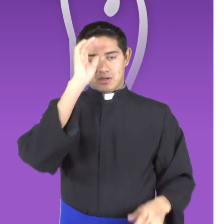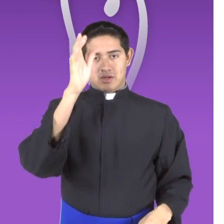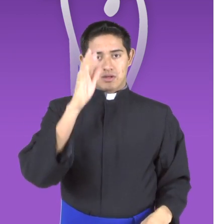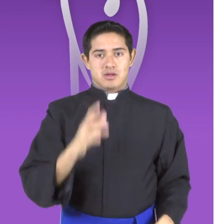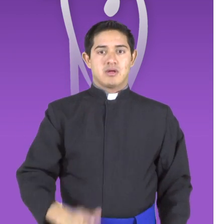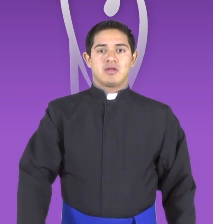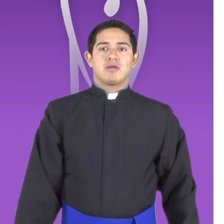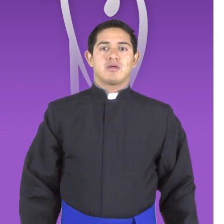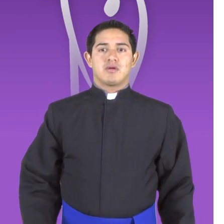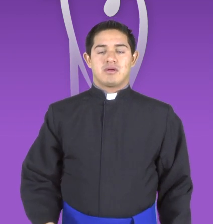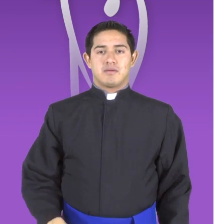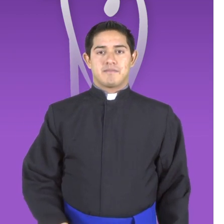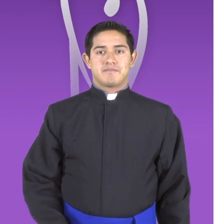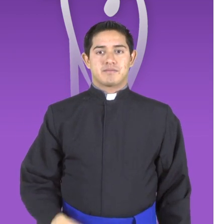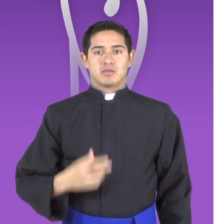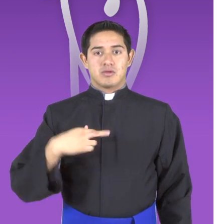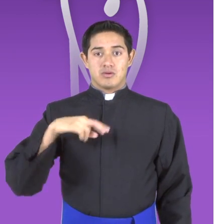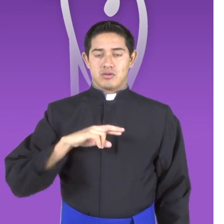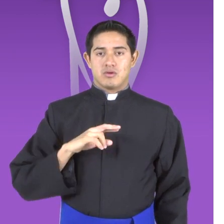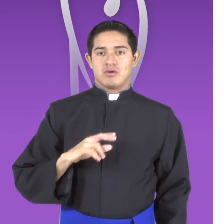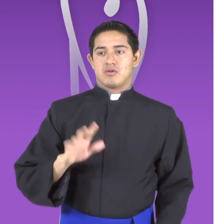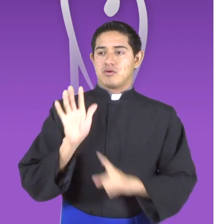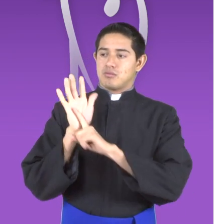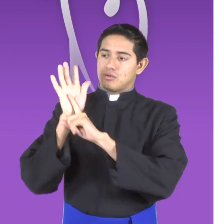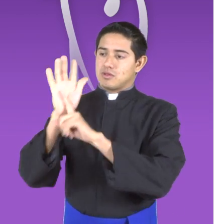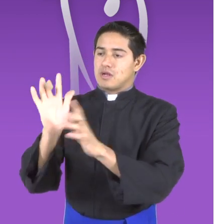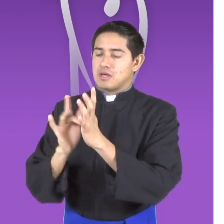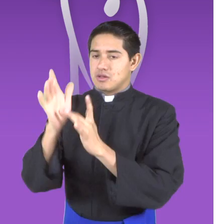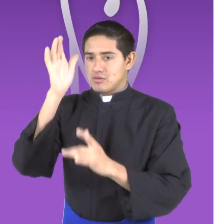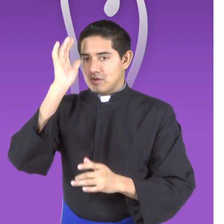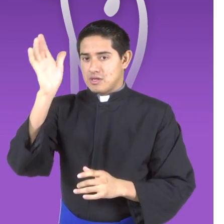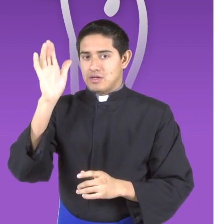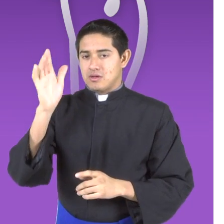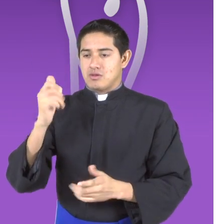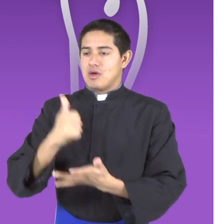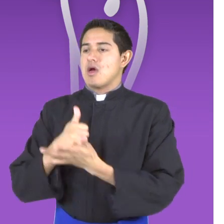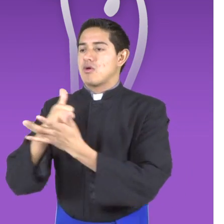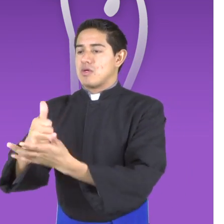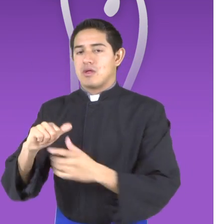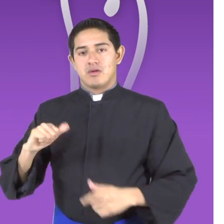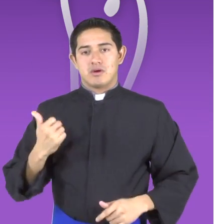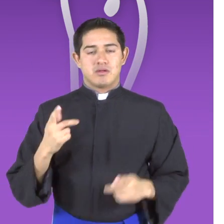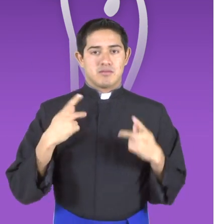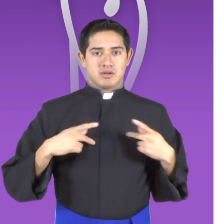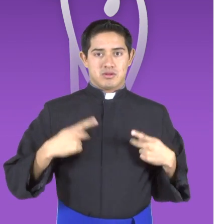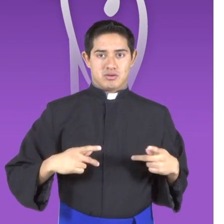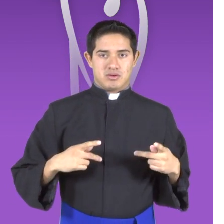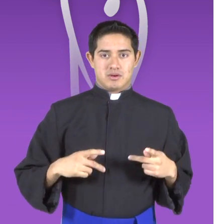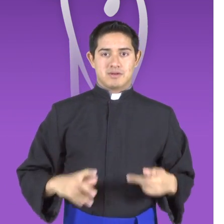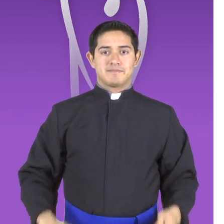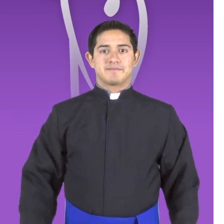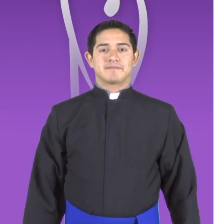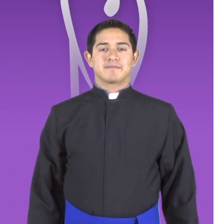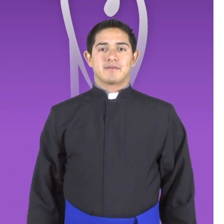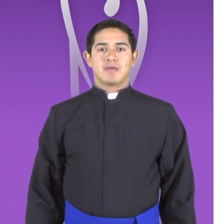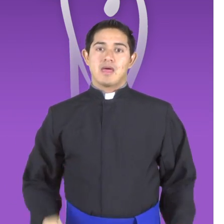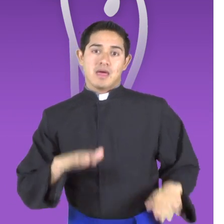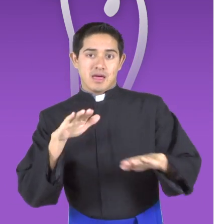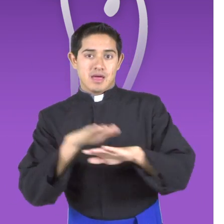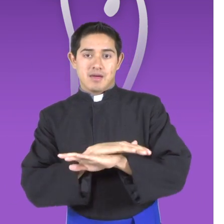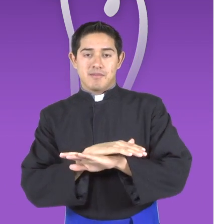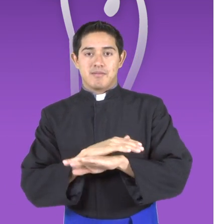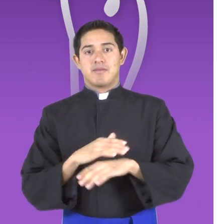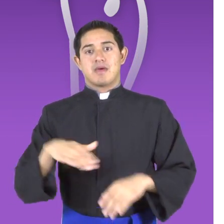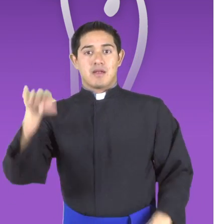es que Jesucristo me lo dio. Pero es por tu imagen o es porque Dios así te lo transmitió para poderlo entregar a aquella persona.